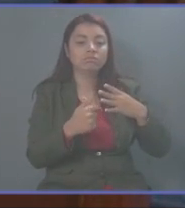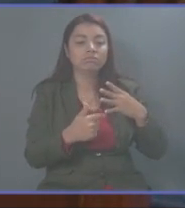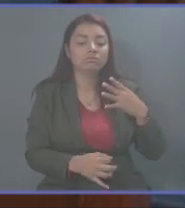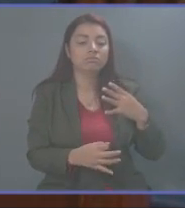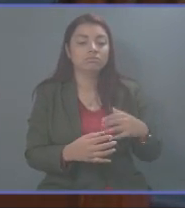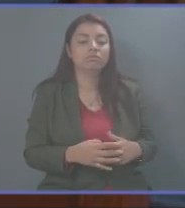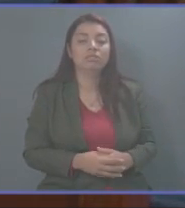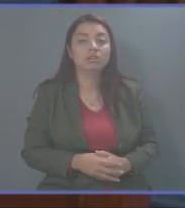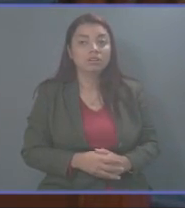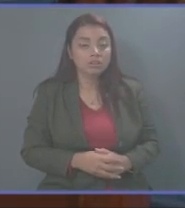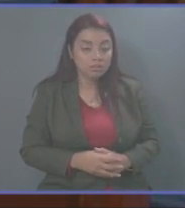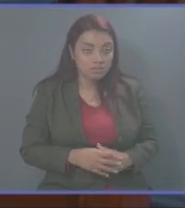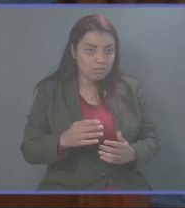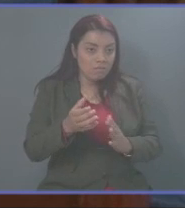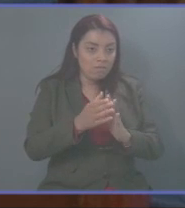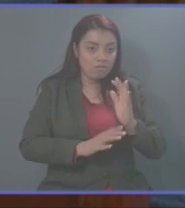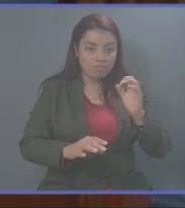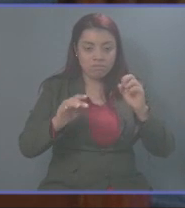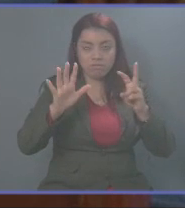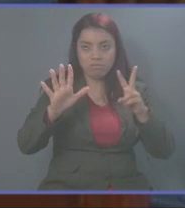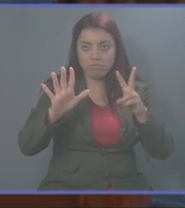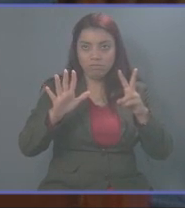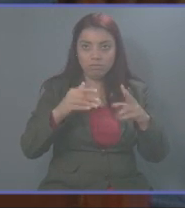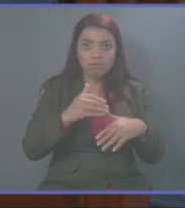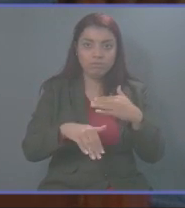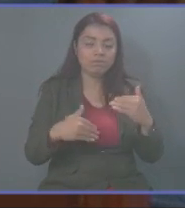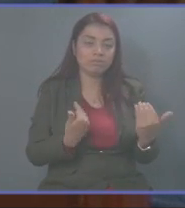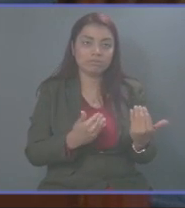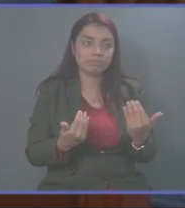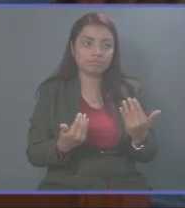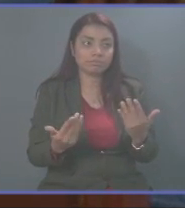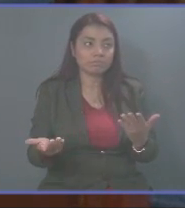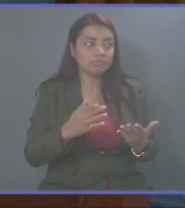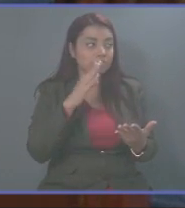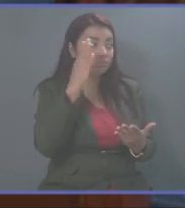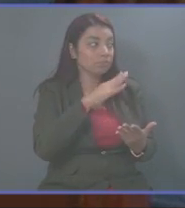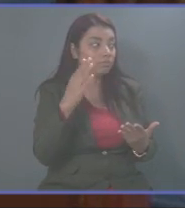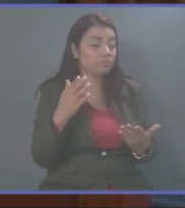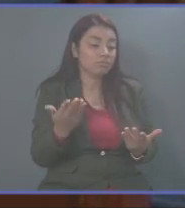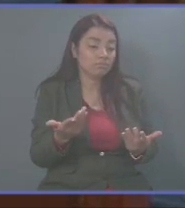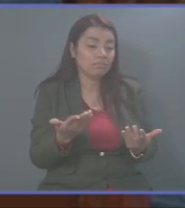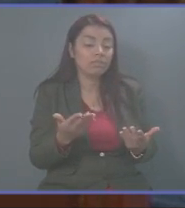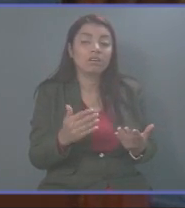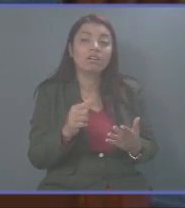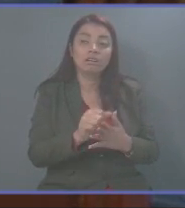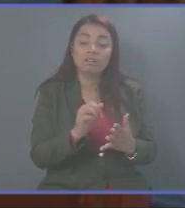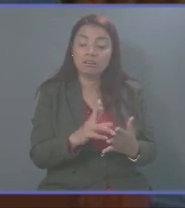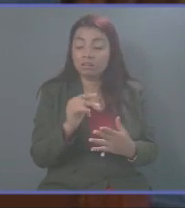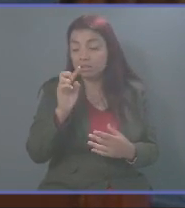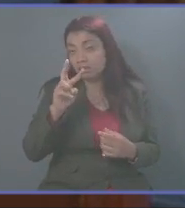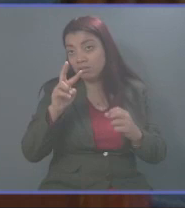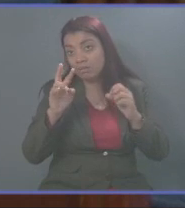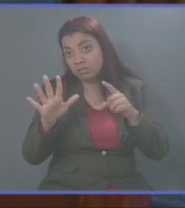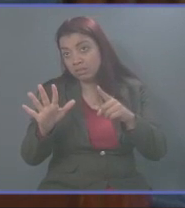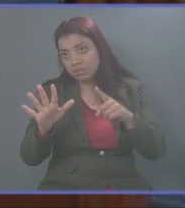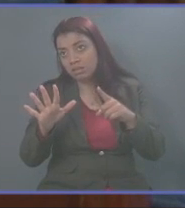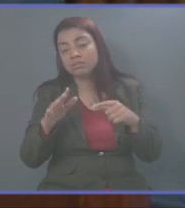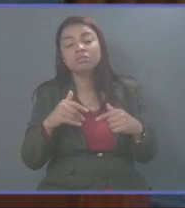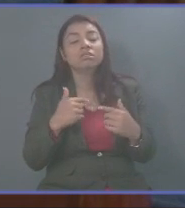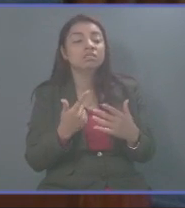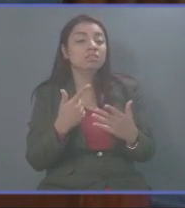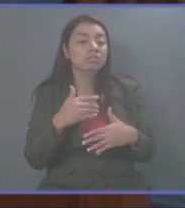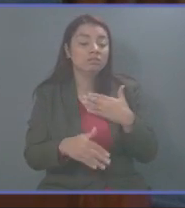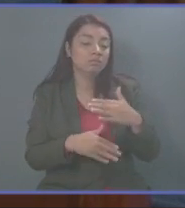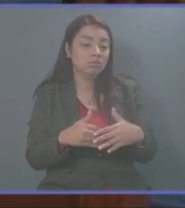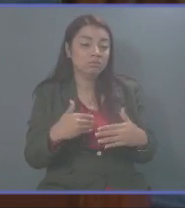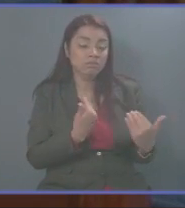presente ley. Capítulo séptimo, clasificación de los residuos. Clasificación de los residuos, artículo 26. Con el objeto de